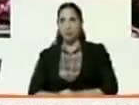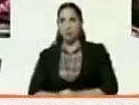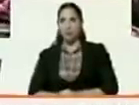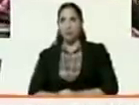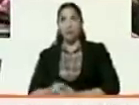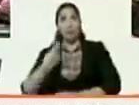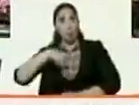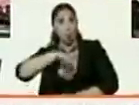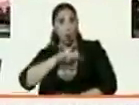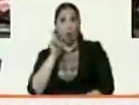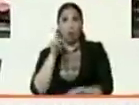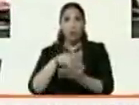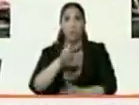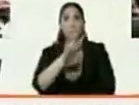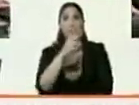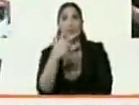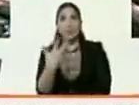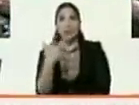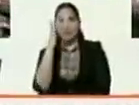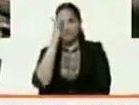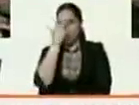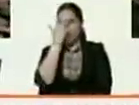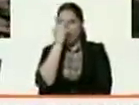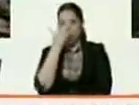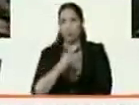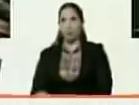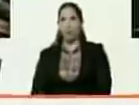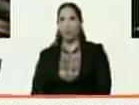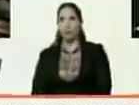Estuvimos aquí el 23 de febrero y los días